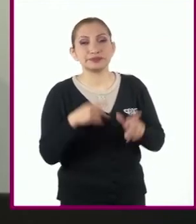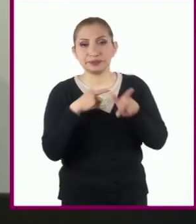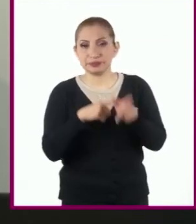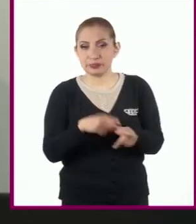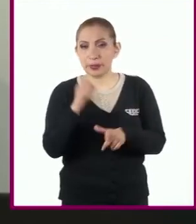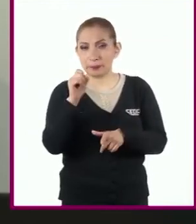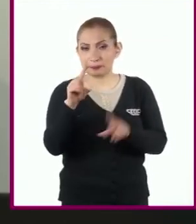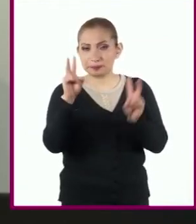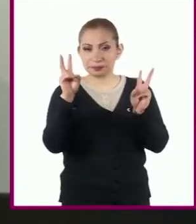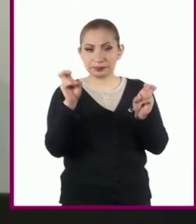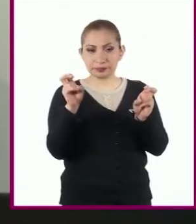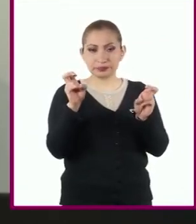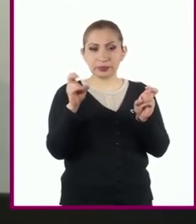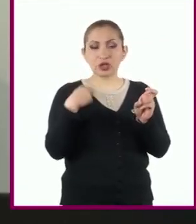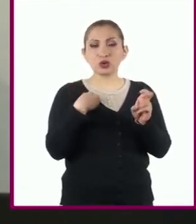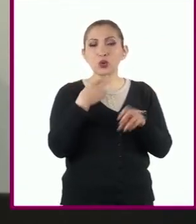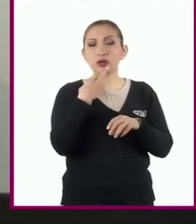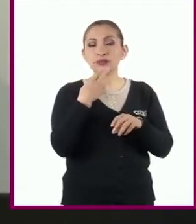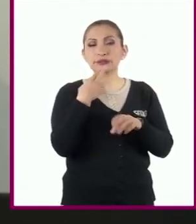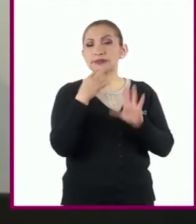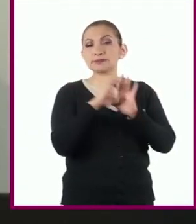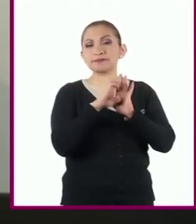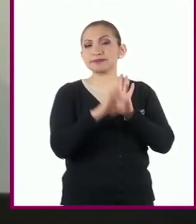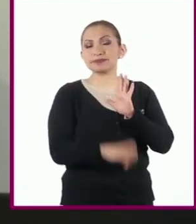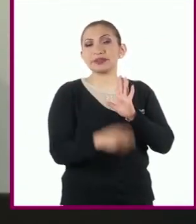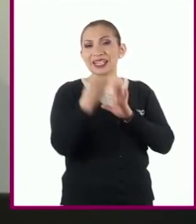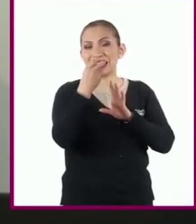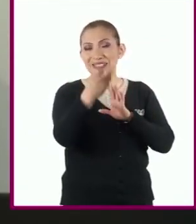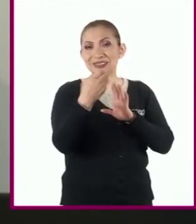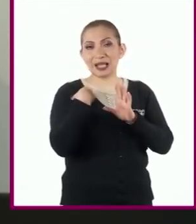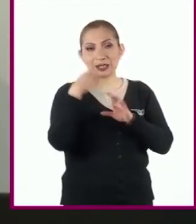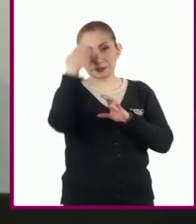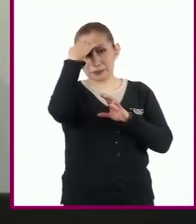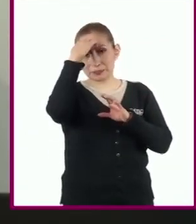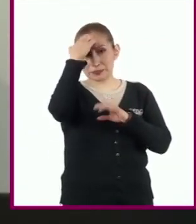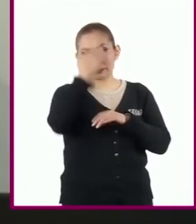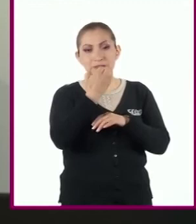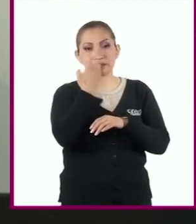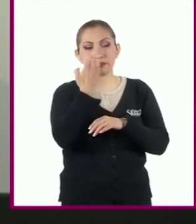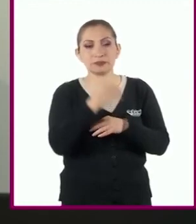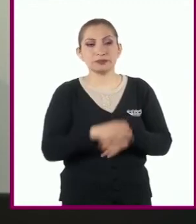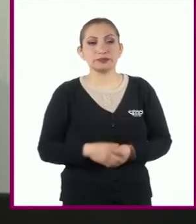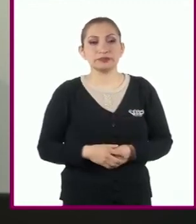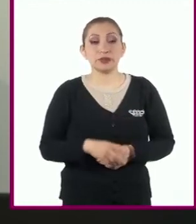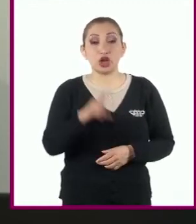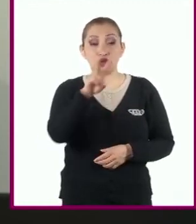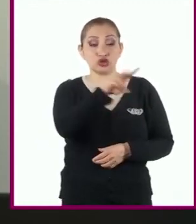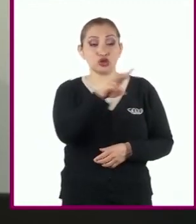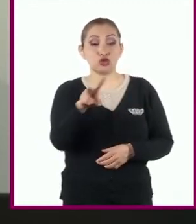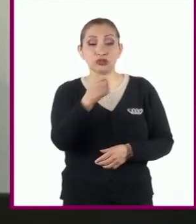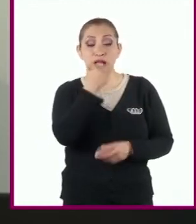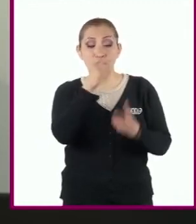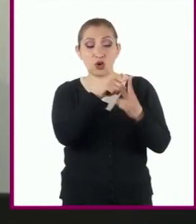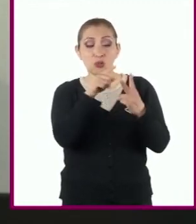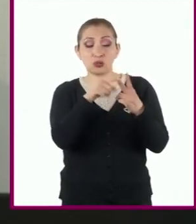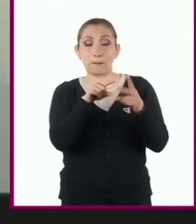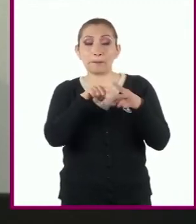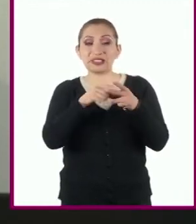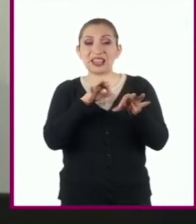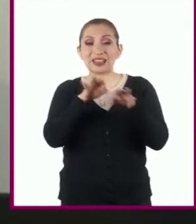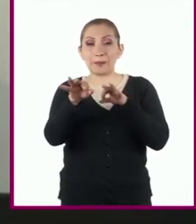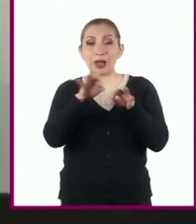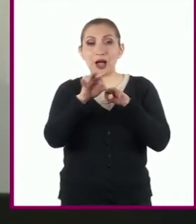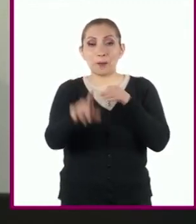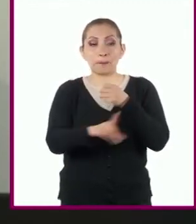Continuando con este tema, voy a usar de ejemplo la siguiente experiencia escolar. 2 alumnos comenzaron a trabajar con